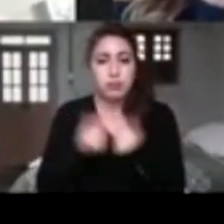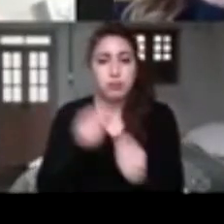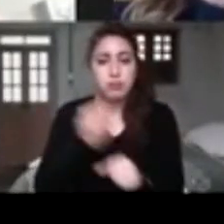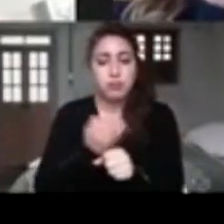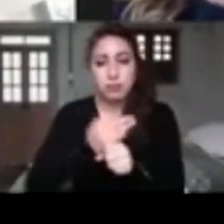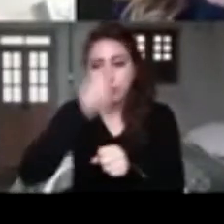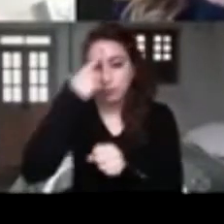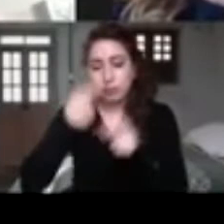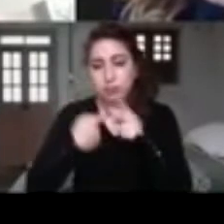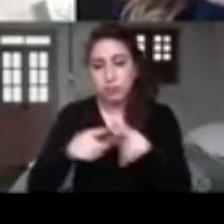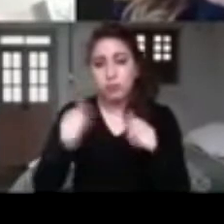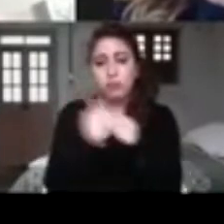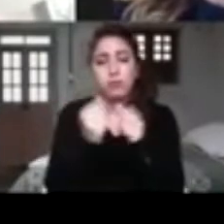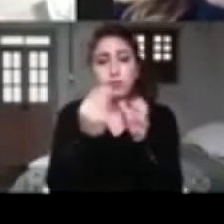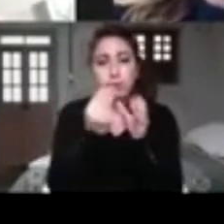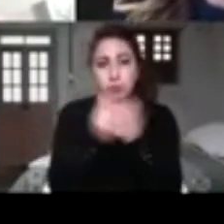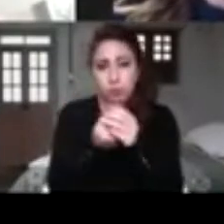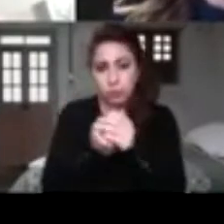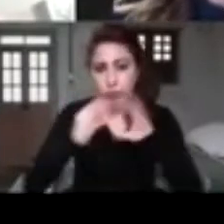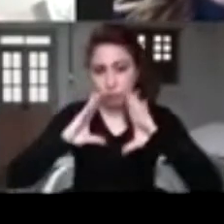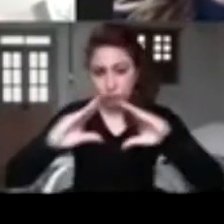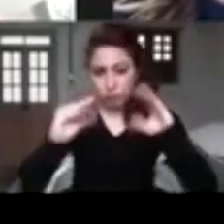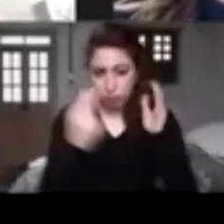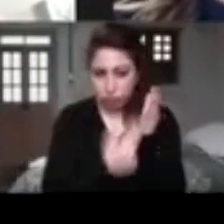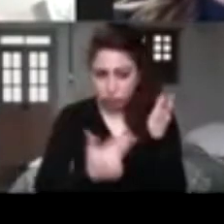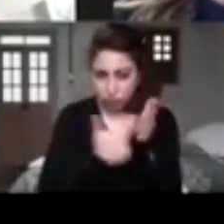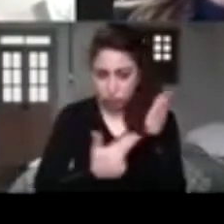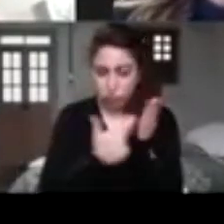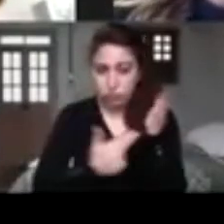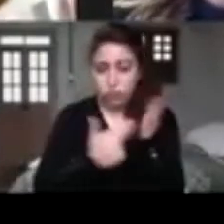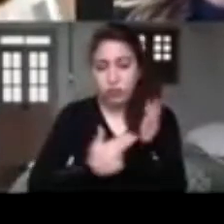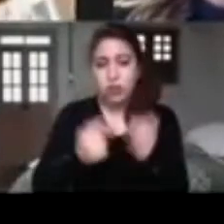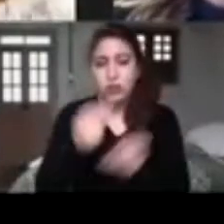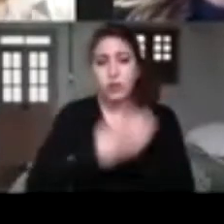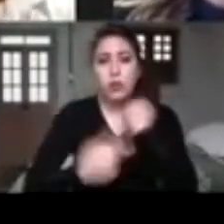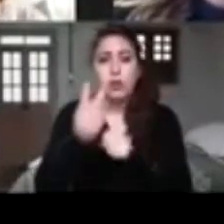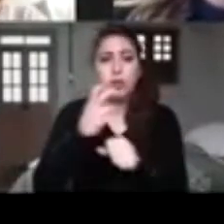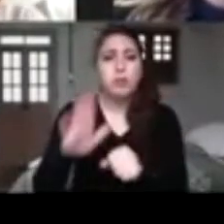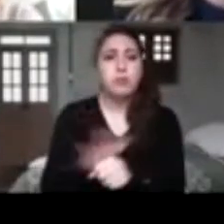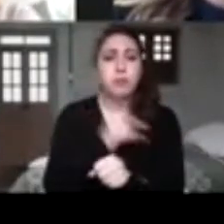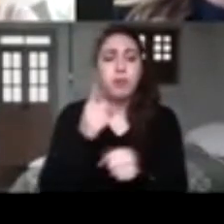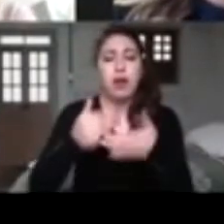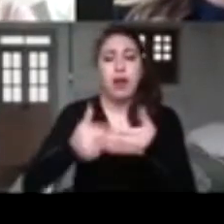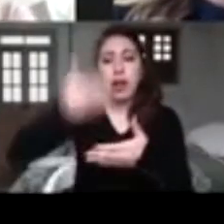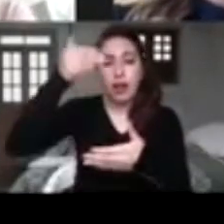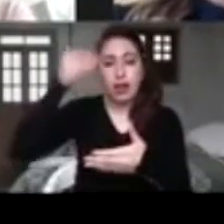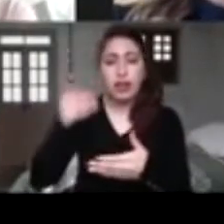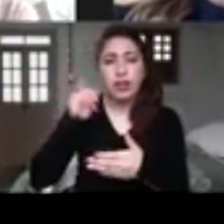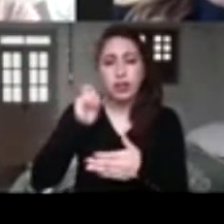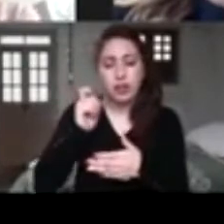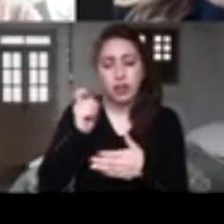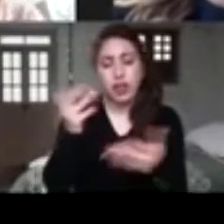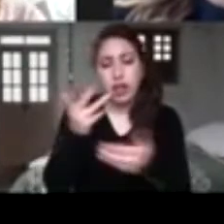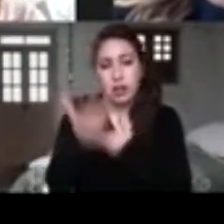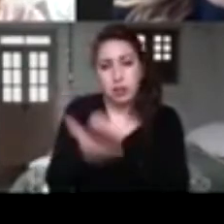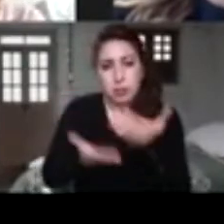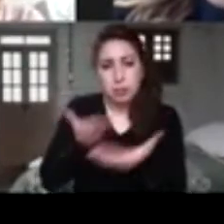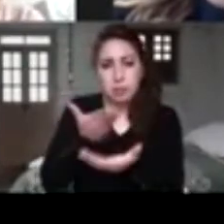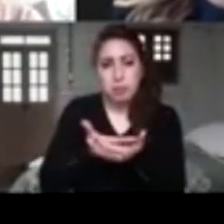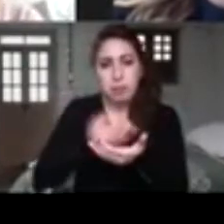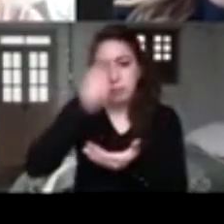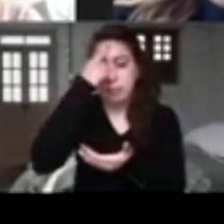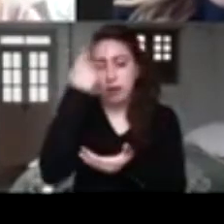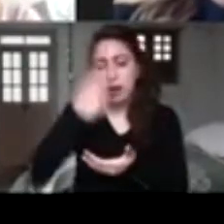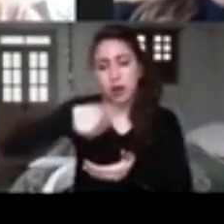Ciudad. Decirles que, bueno, este taller es resultado del plan de acciones que pues han impulsado de manera